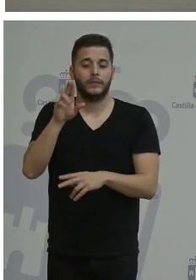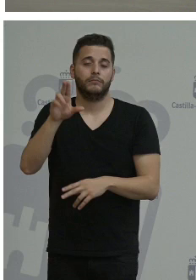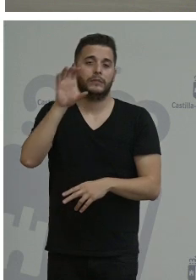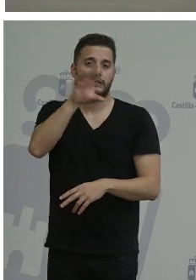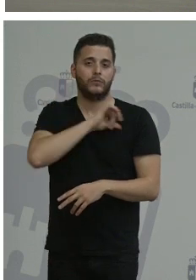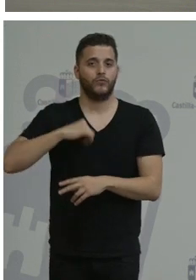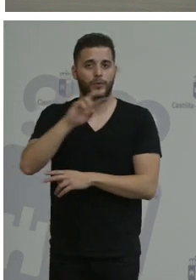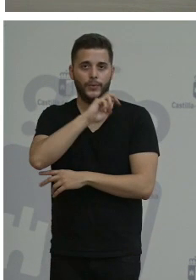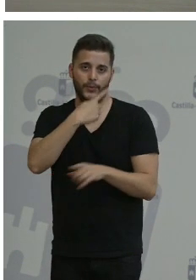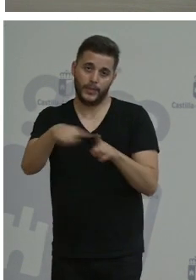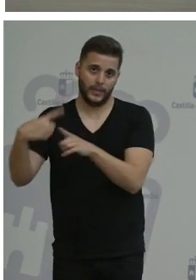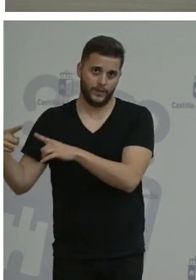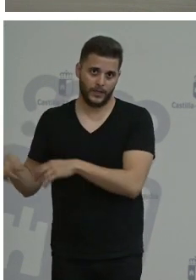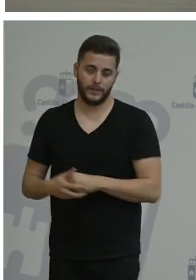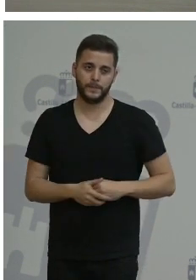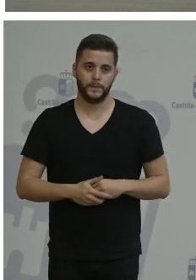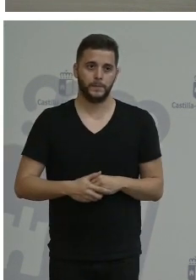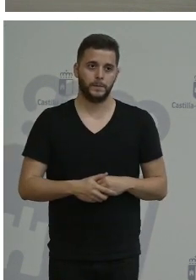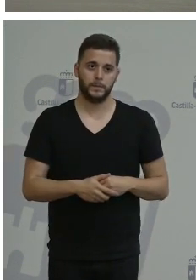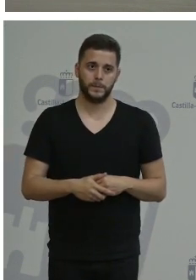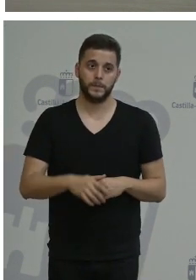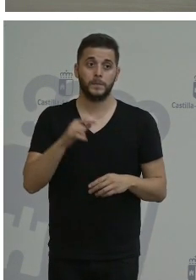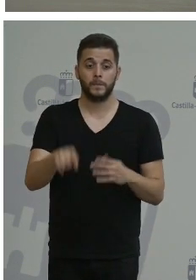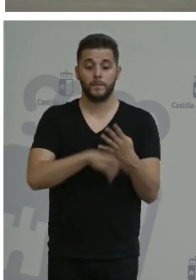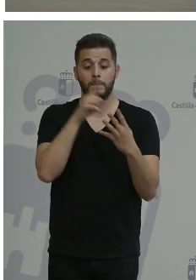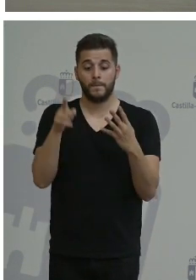perfiles? Que sería el siguiente punto.